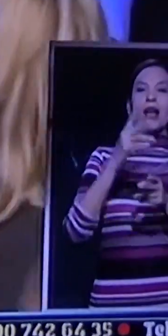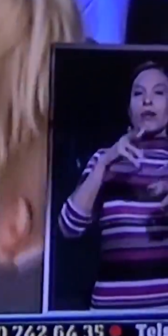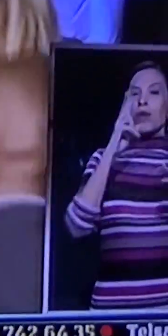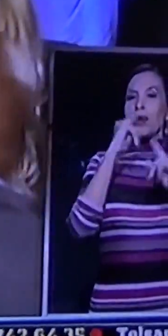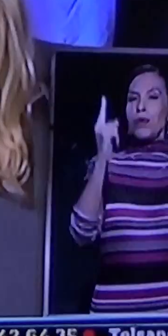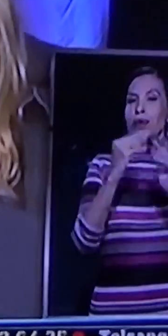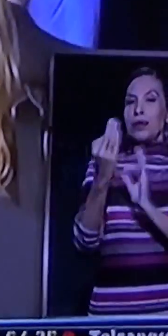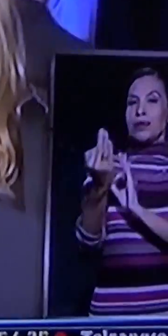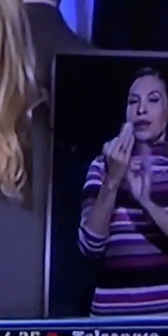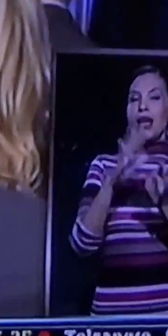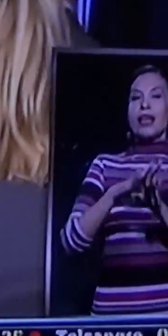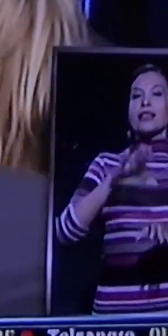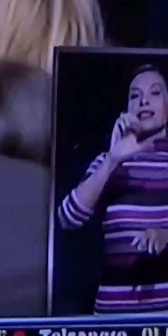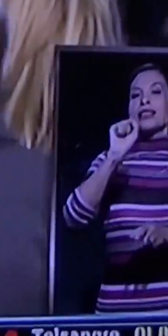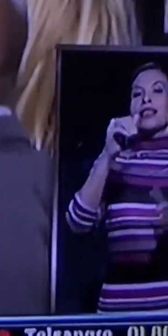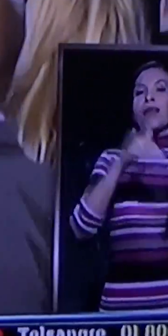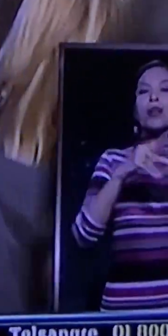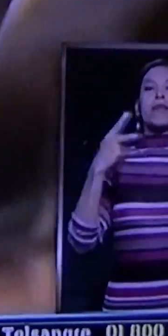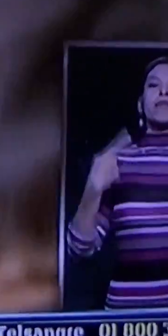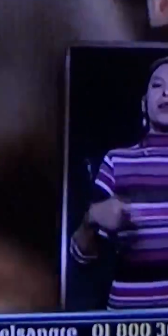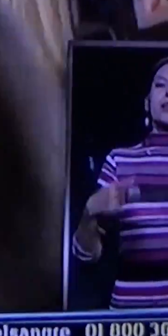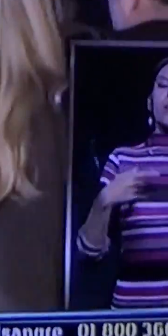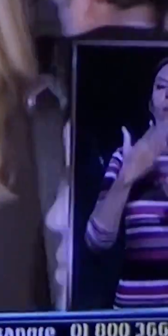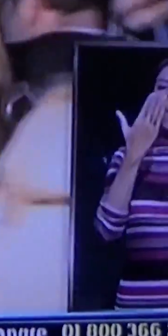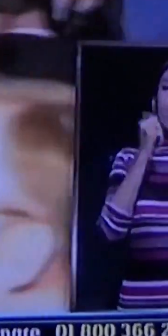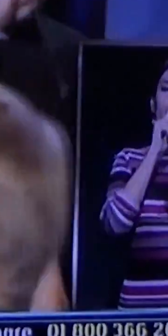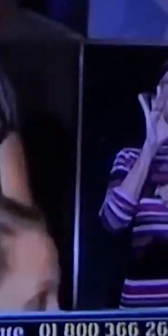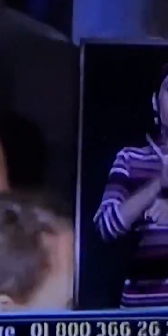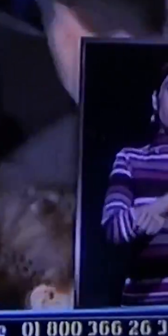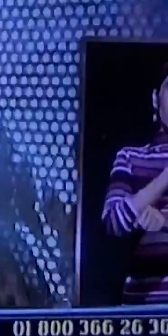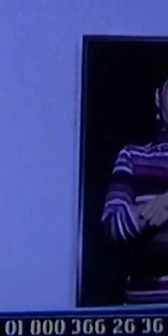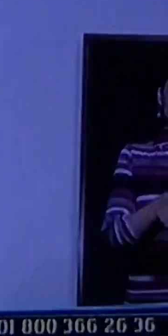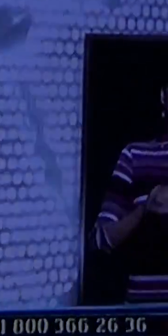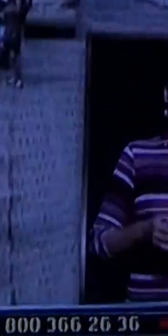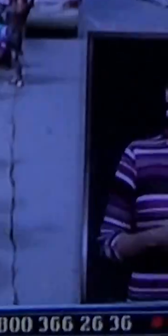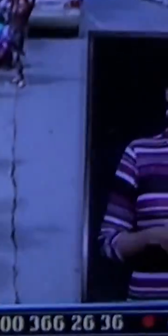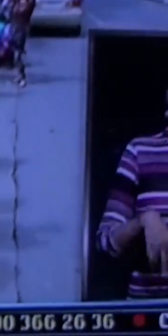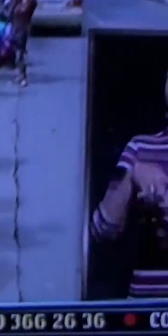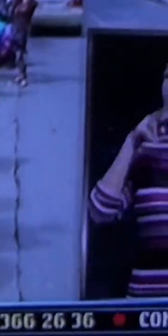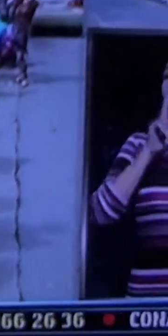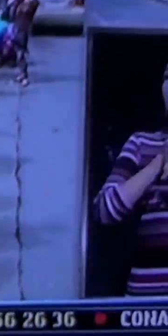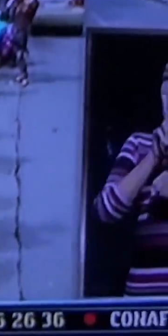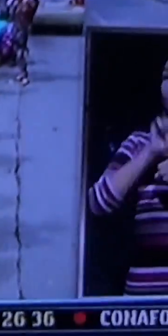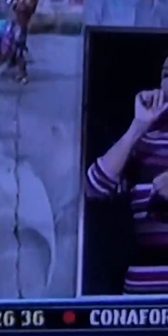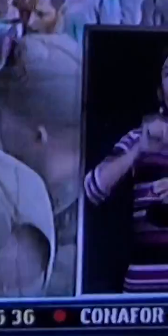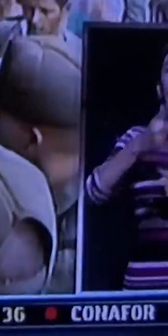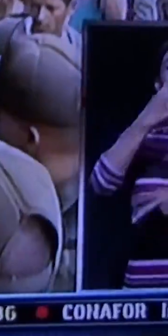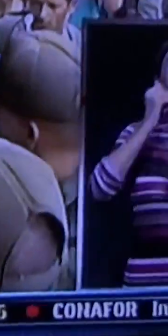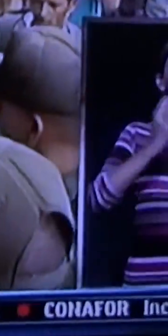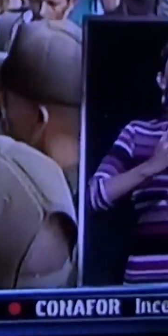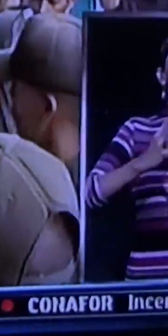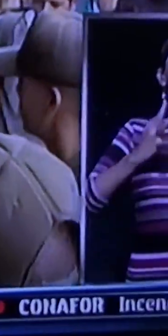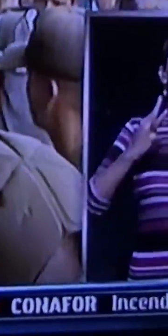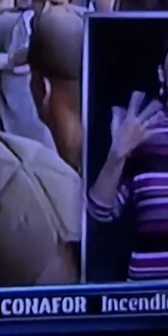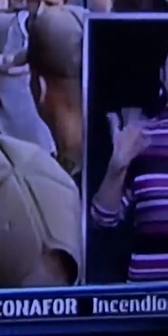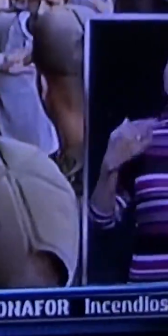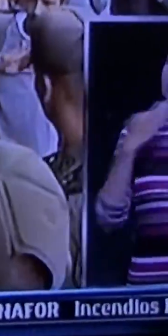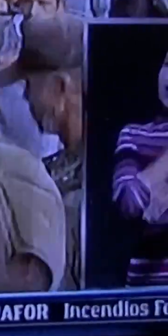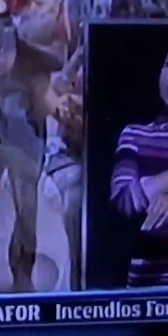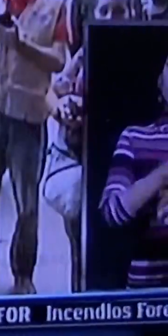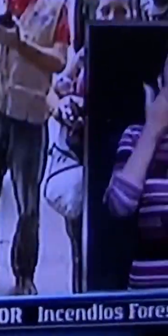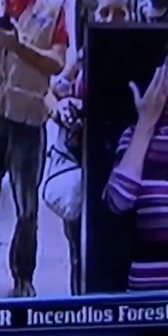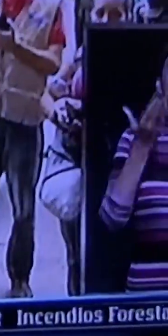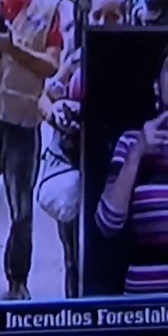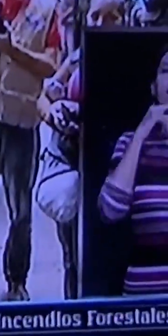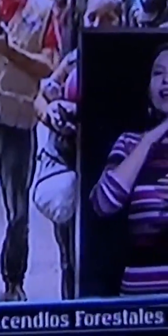pegó cerca de ahí y dejó a 60.000 personas sin luz. En Venezuela se formaron largas filas de familias ansiosas